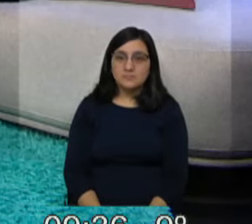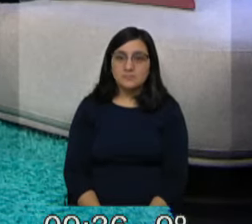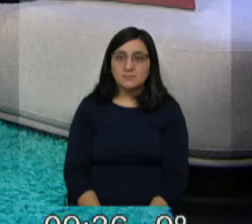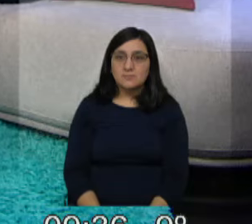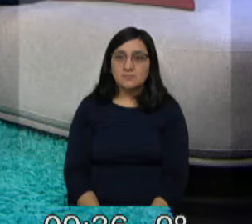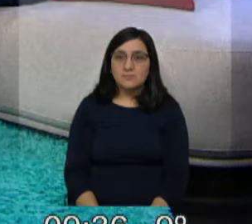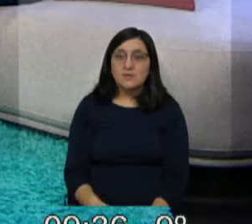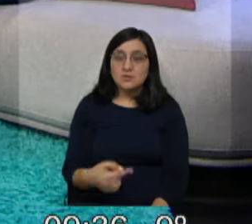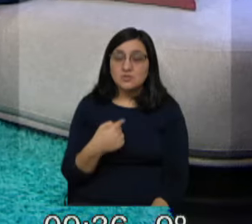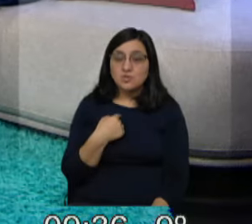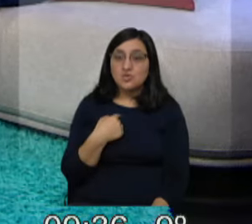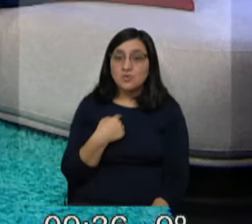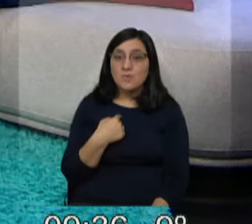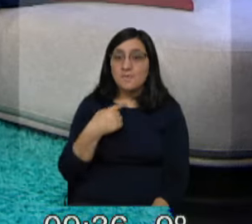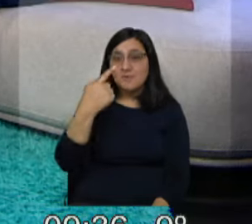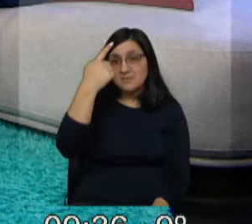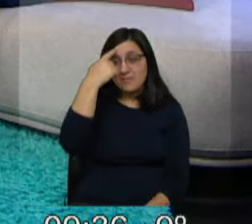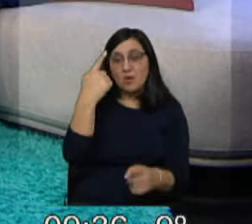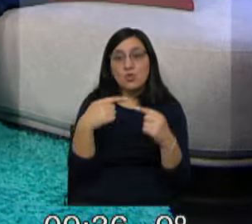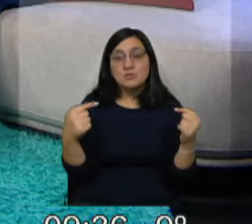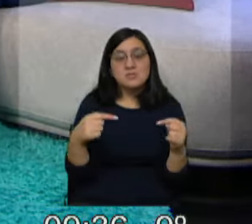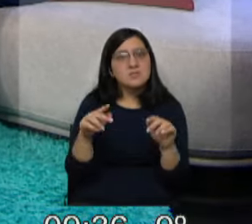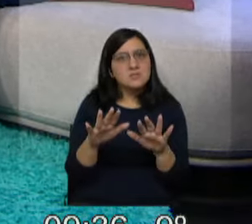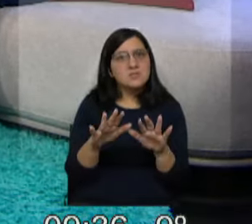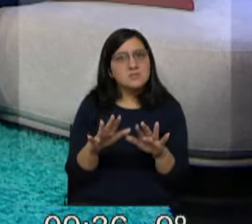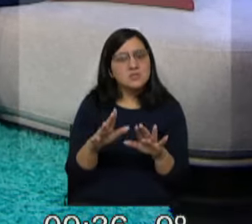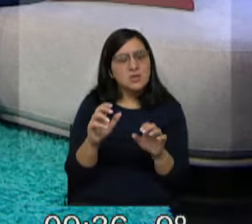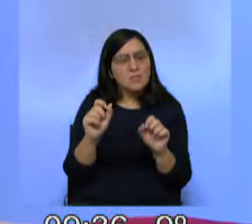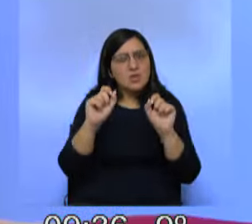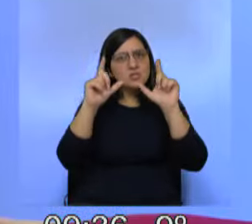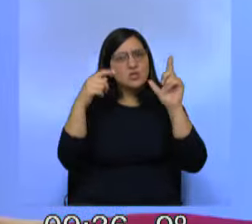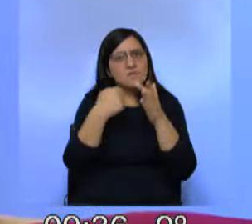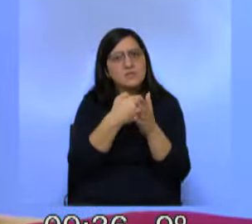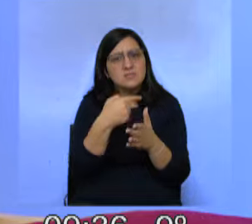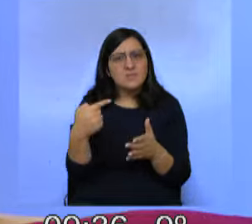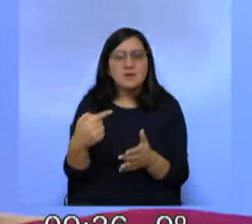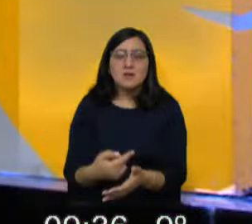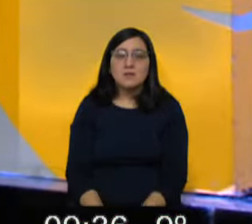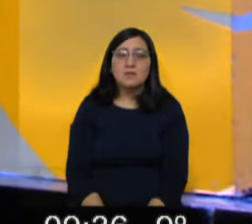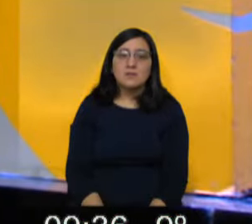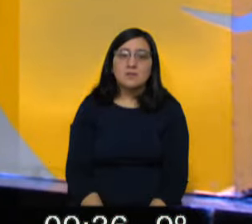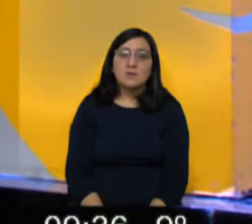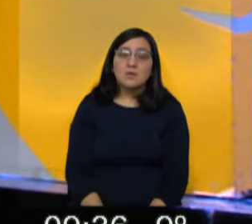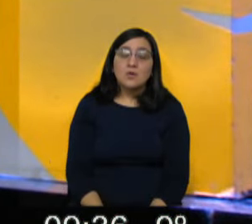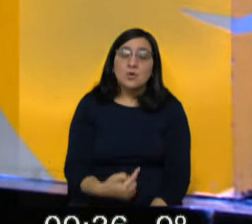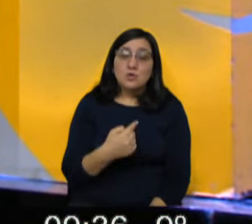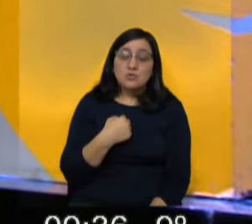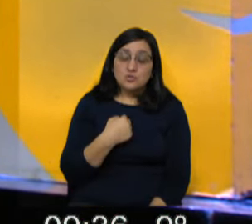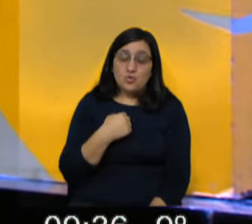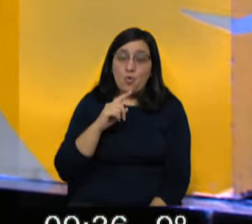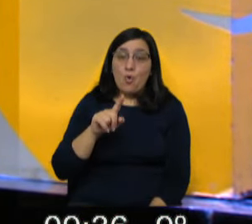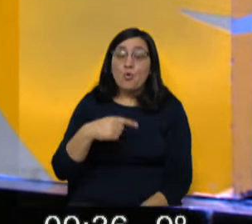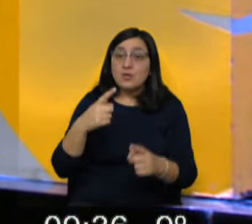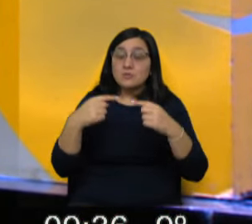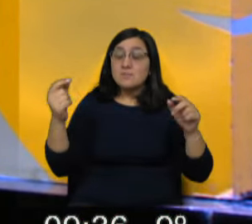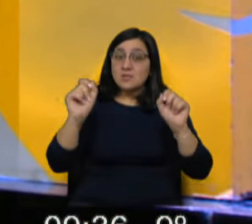No, yo venía con cosas así. Había visto eso y me había llamado mucho la atención el fin de semana porque es... Yo otra de las cosas que me llamó